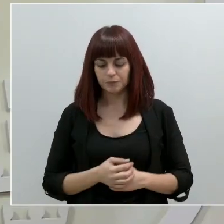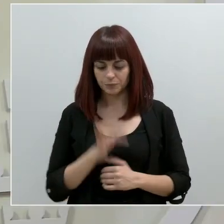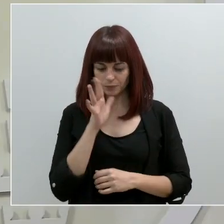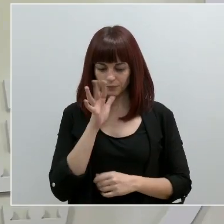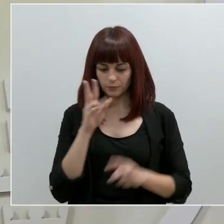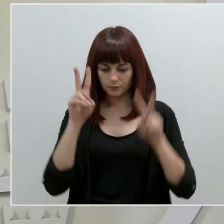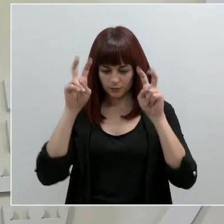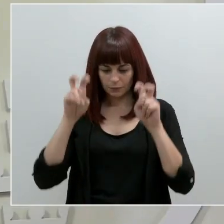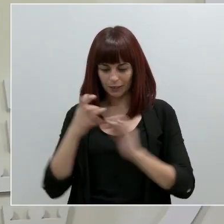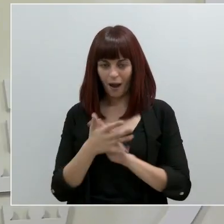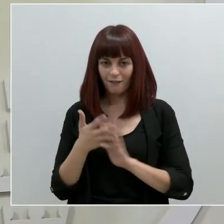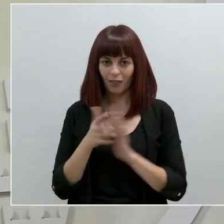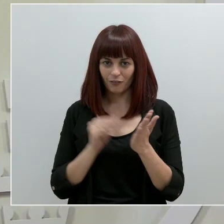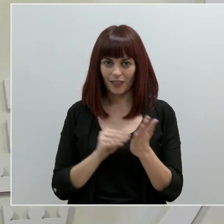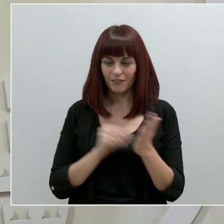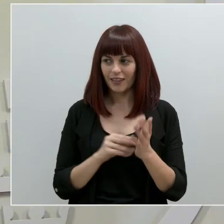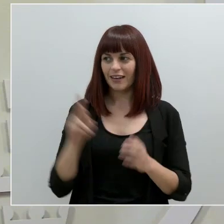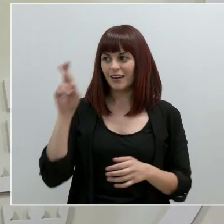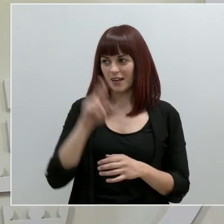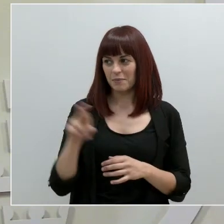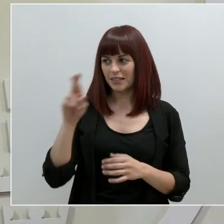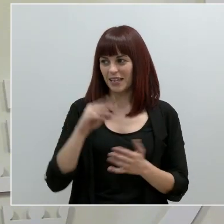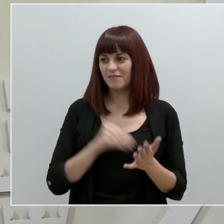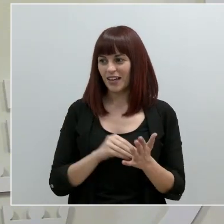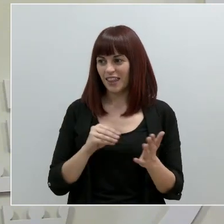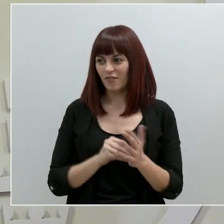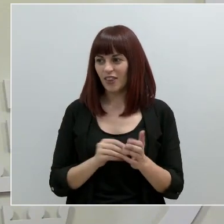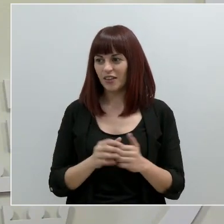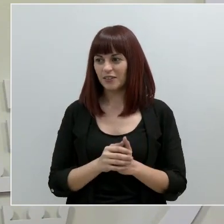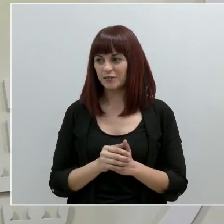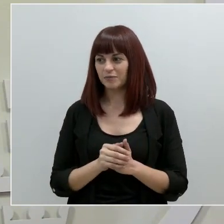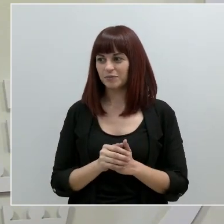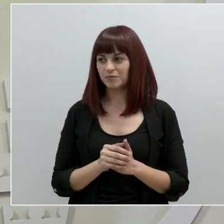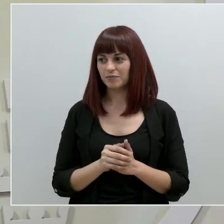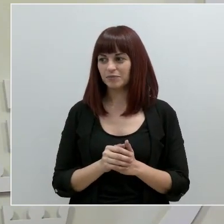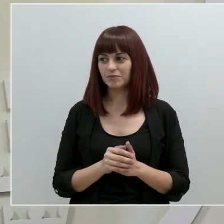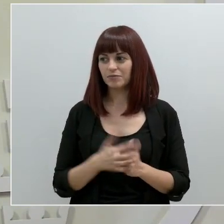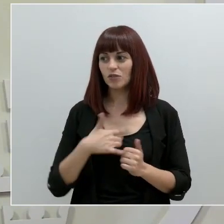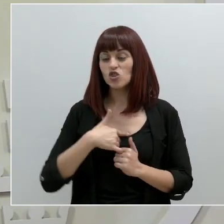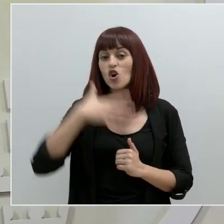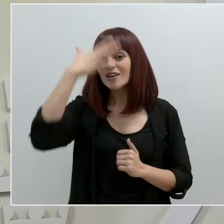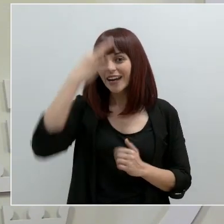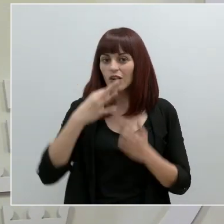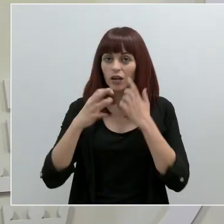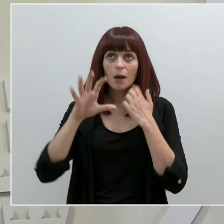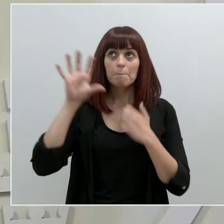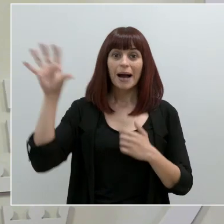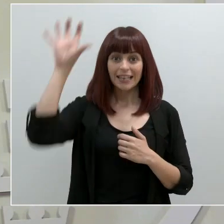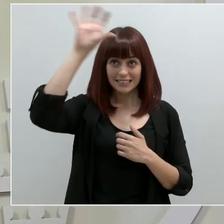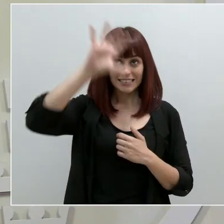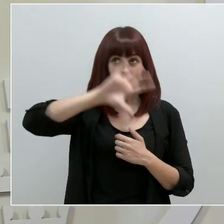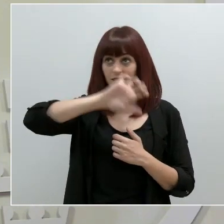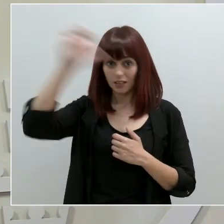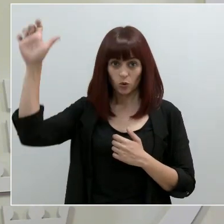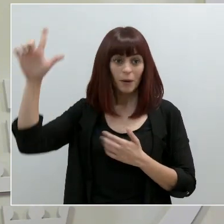tema varias veces y en reiteradas ocasiones. yo creo que todos los países